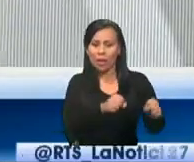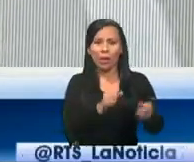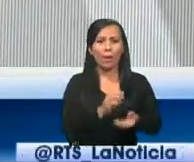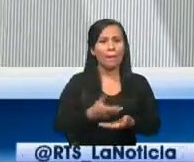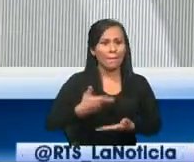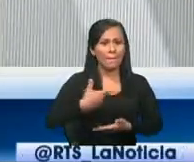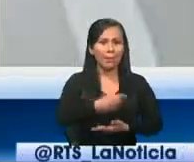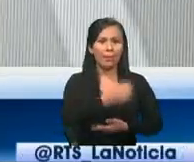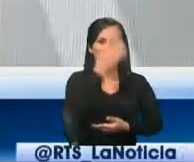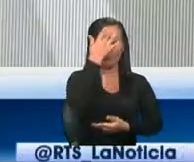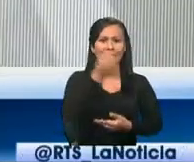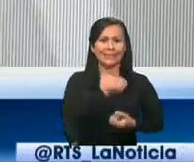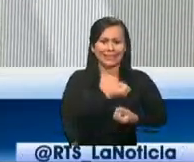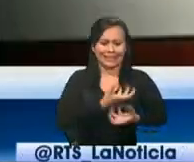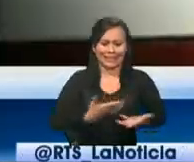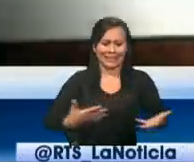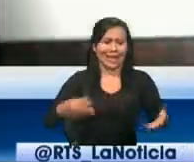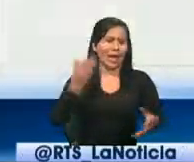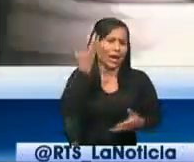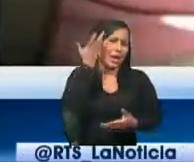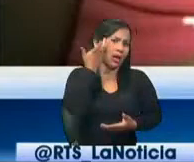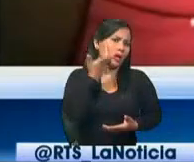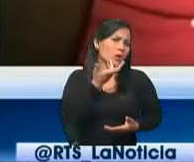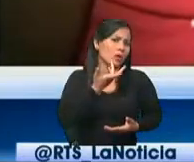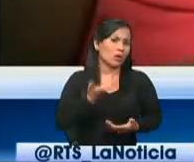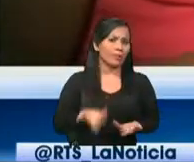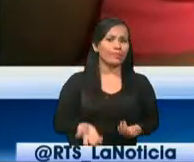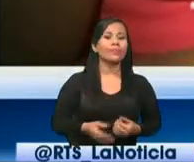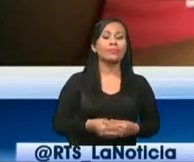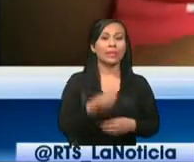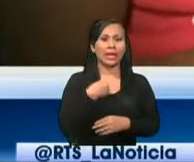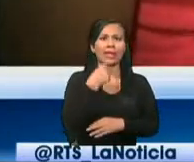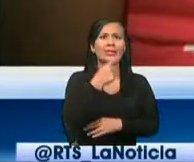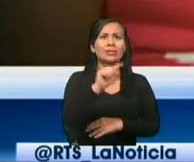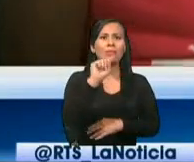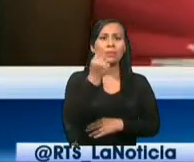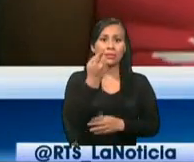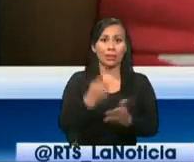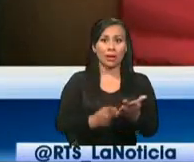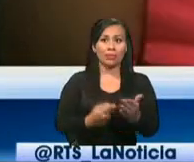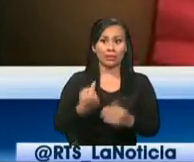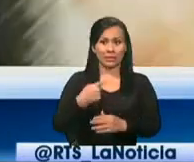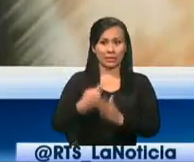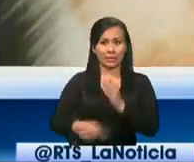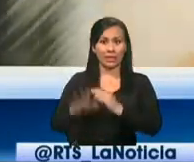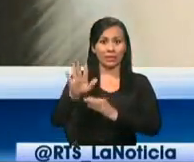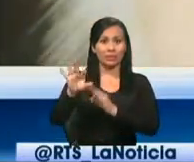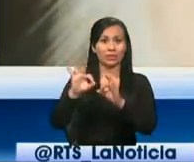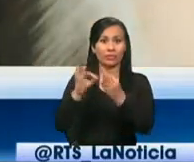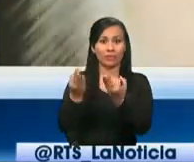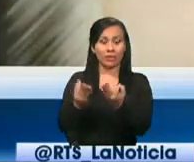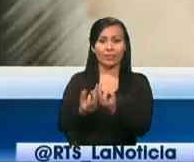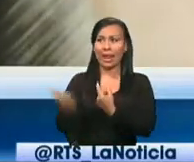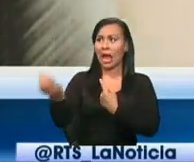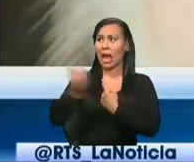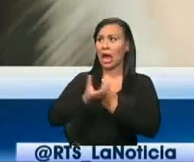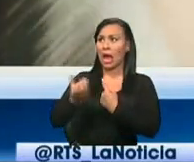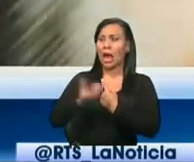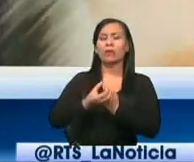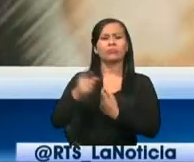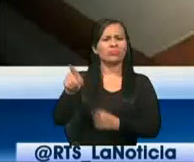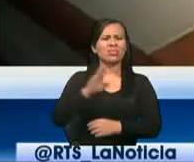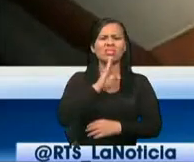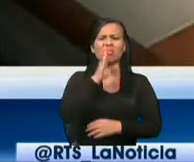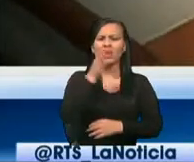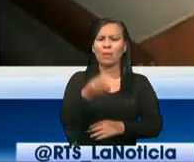cara completamente cortada. Asegura que no es la primera vez que recibe la familia este tipo de agresiones, pues